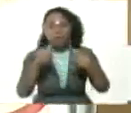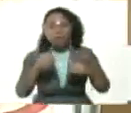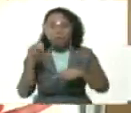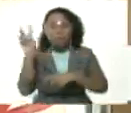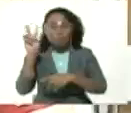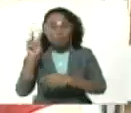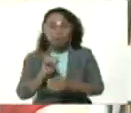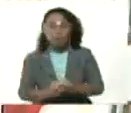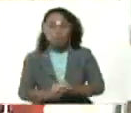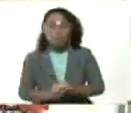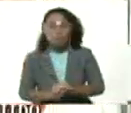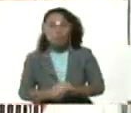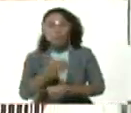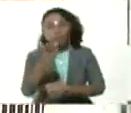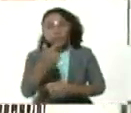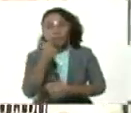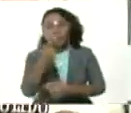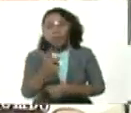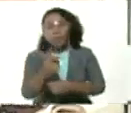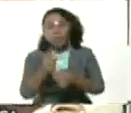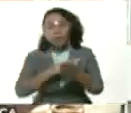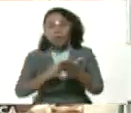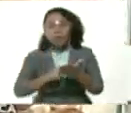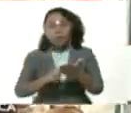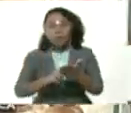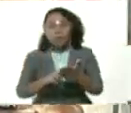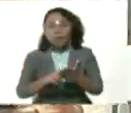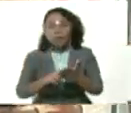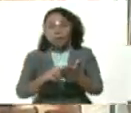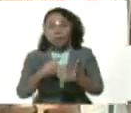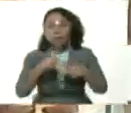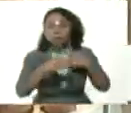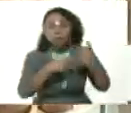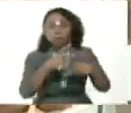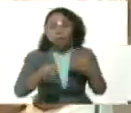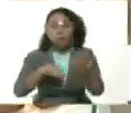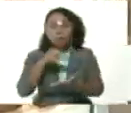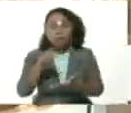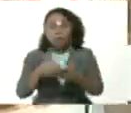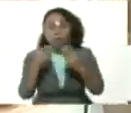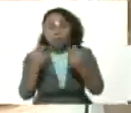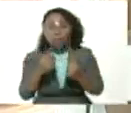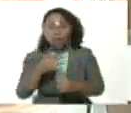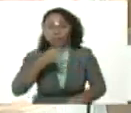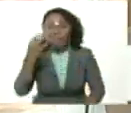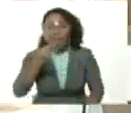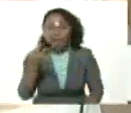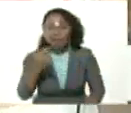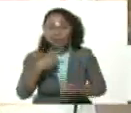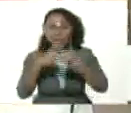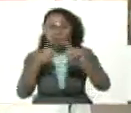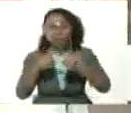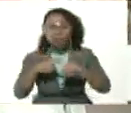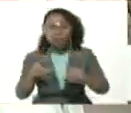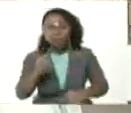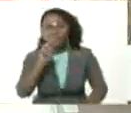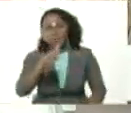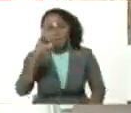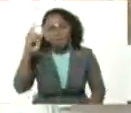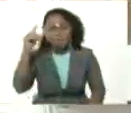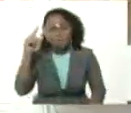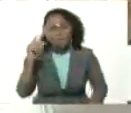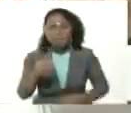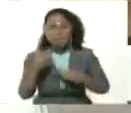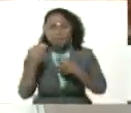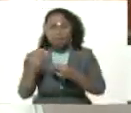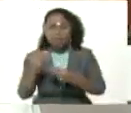Venezuela. Usted lo ha dicho, la recuperación de la producción nacional, de la economía real diversificada. Hace apenas dos días entregamos a la